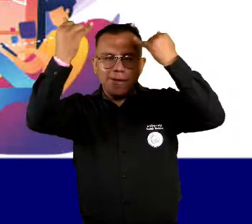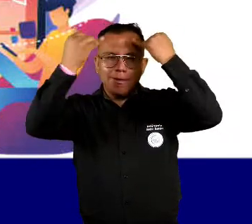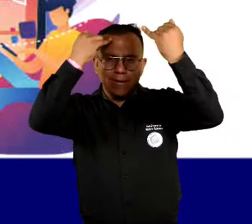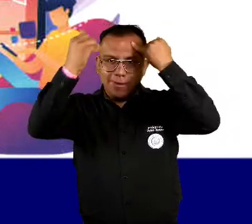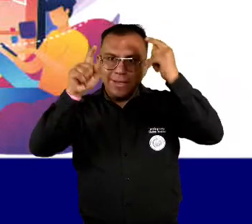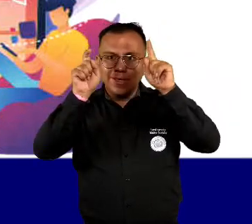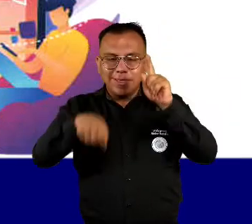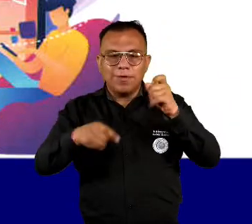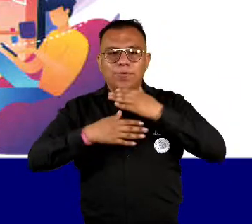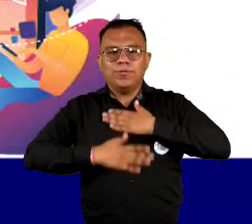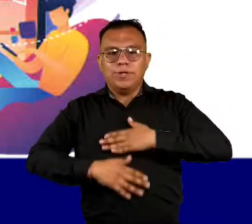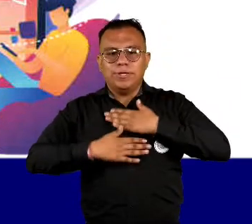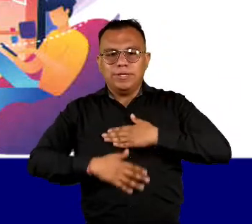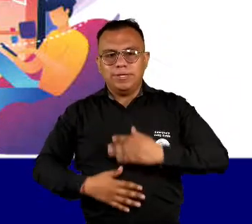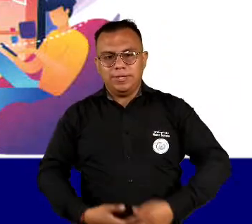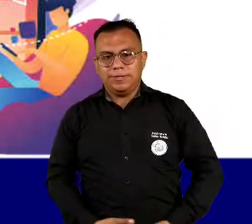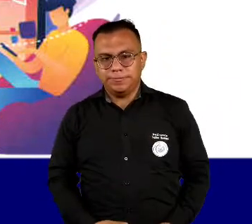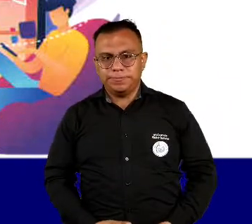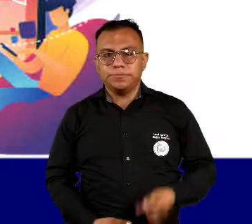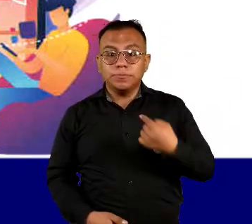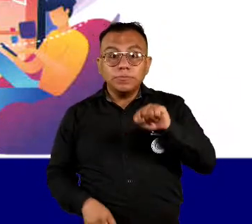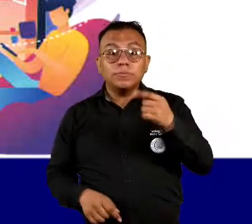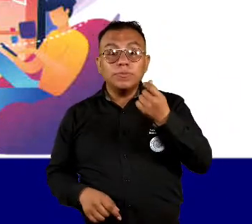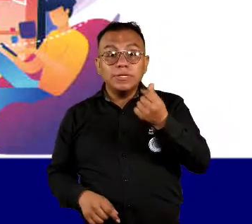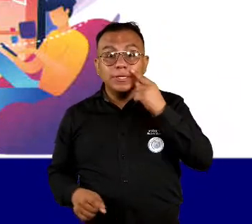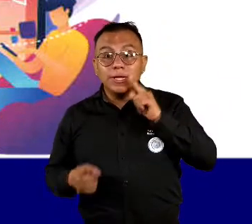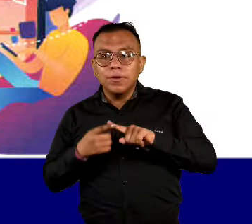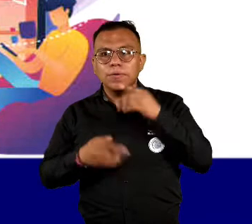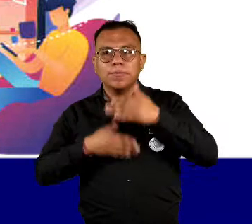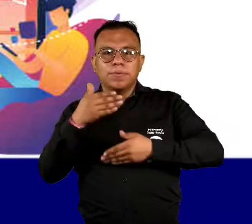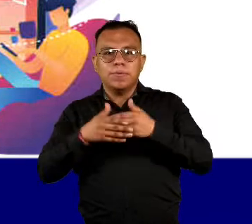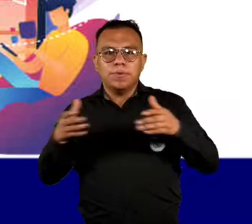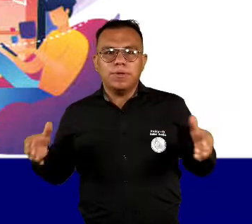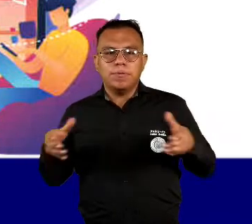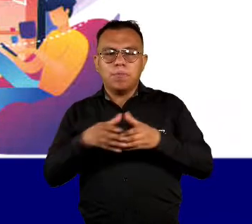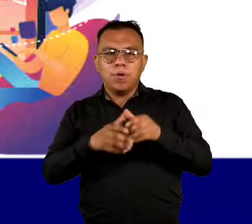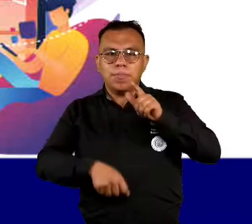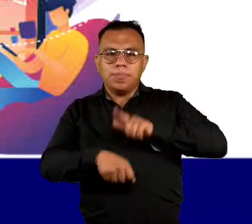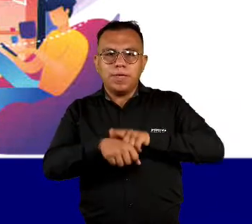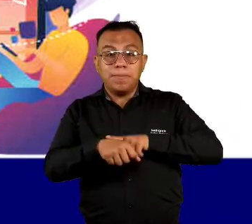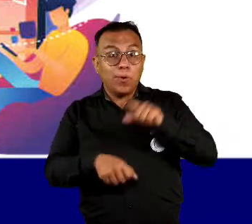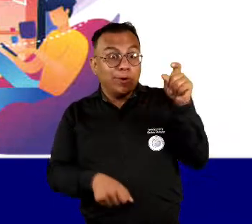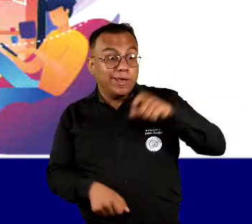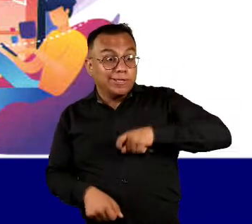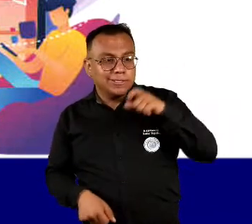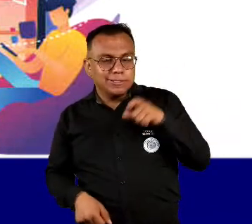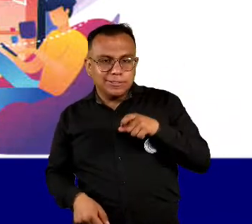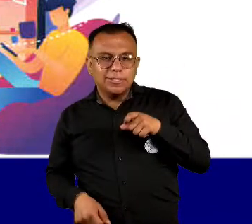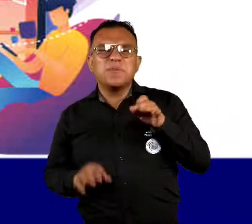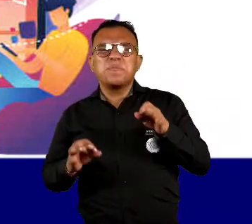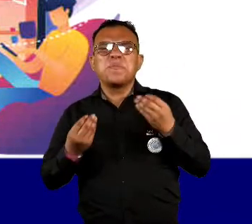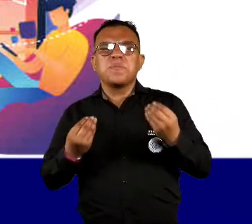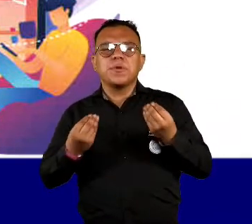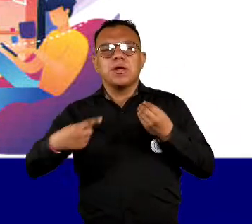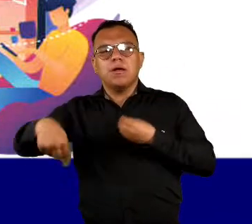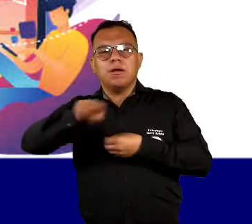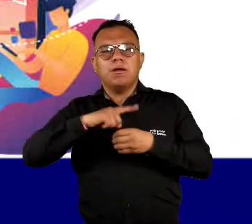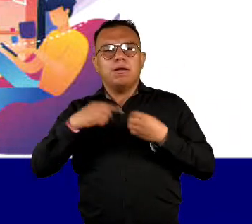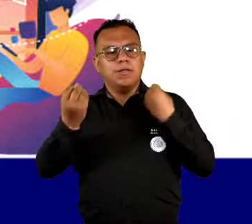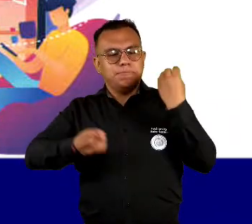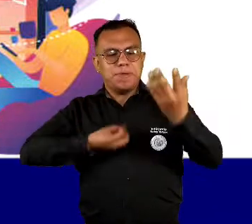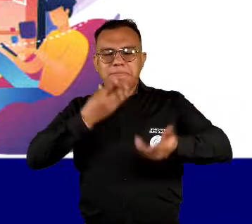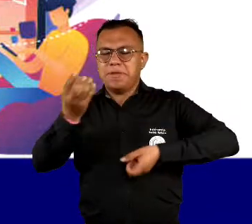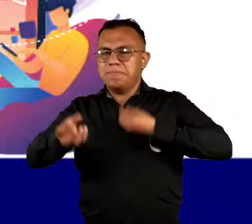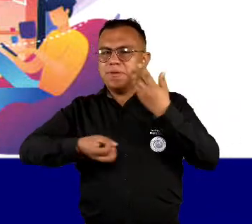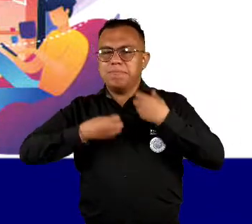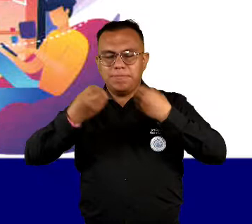te tengo que dar tranquilidad vos que ese dinero va a estar para que vos tengas el tiempo necesario para que tu creatividad se